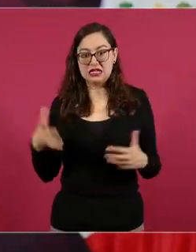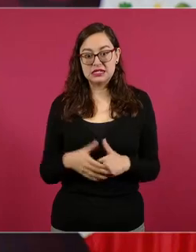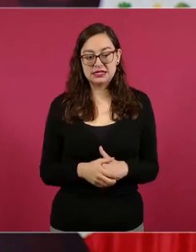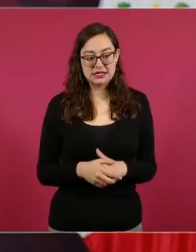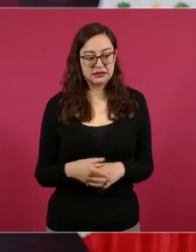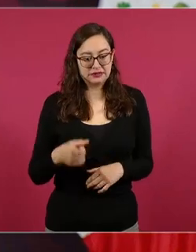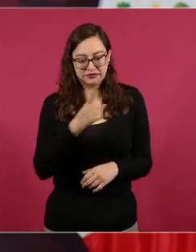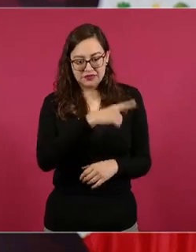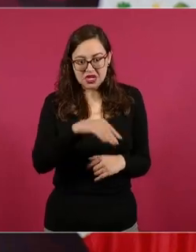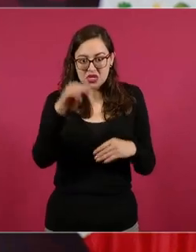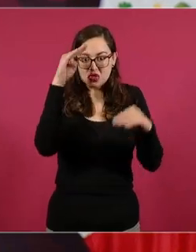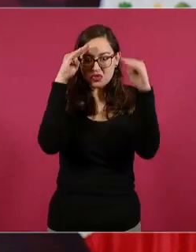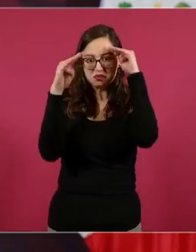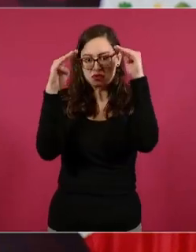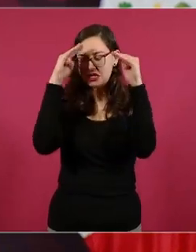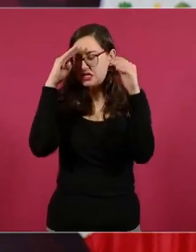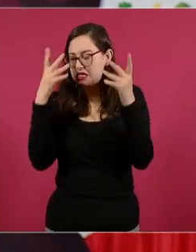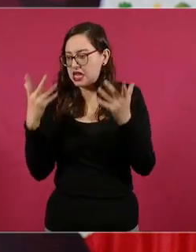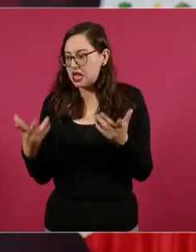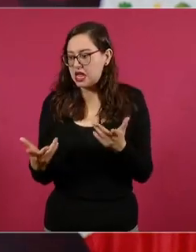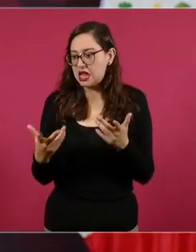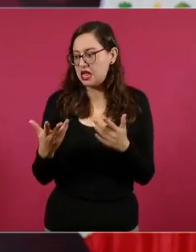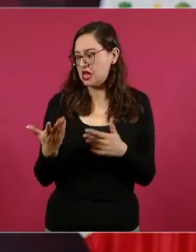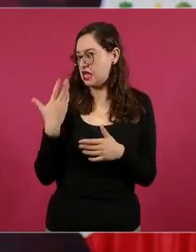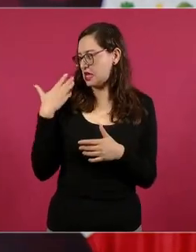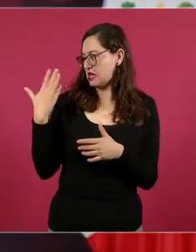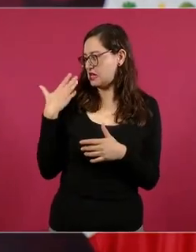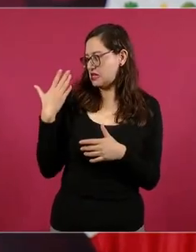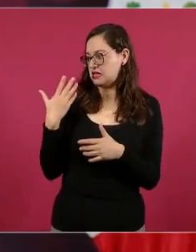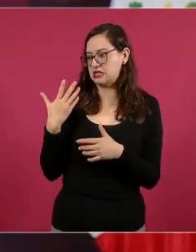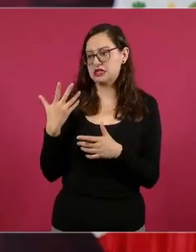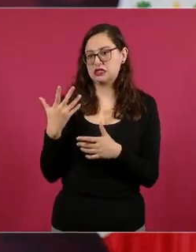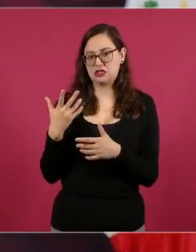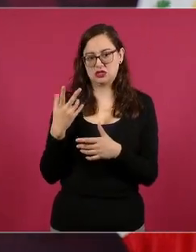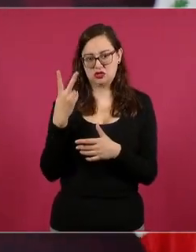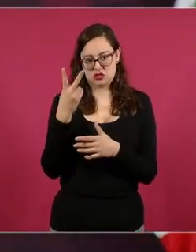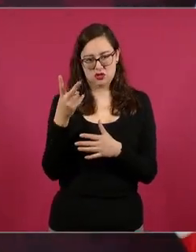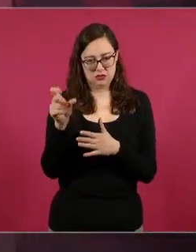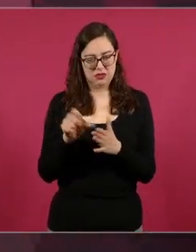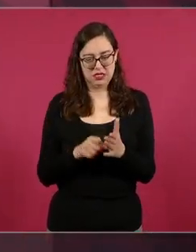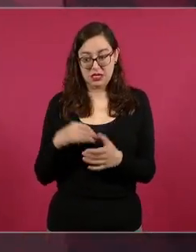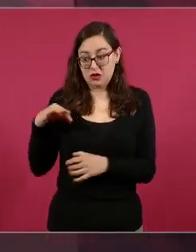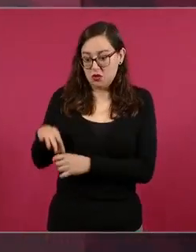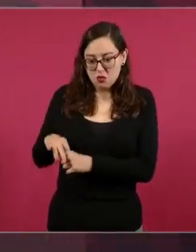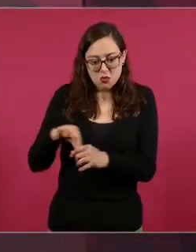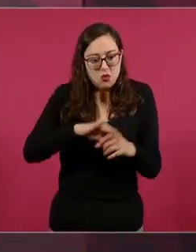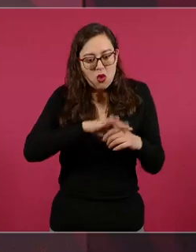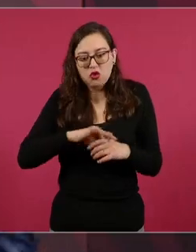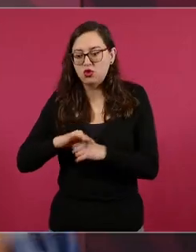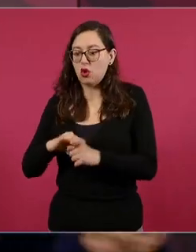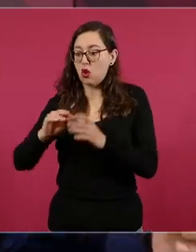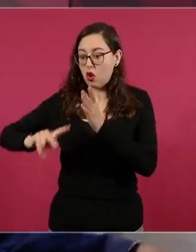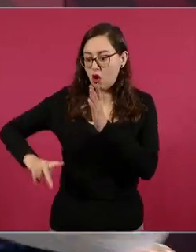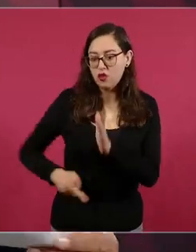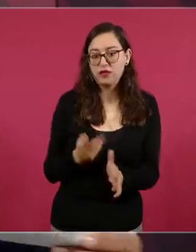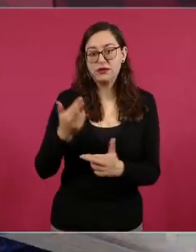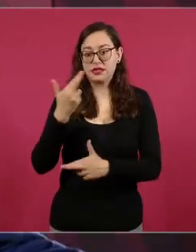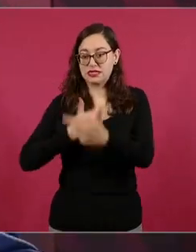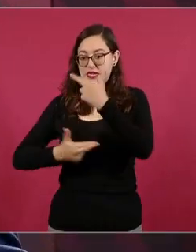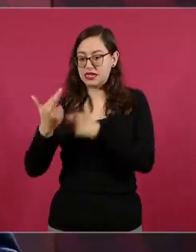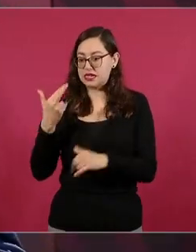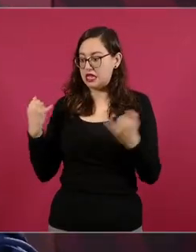fueros en la elección de hace poco más de 2 meses, pues están muy